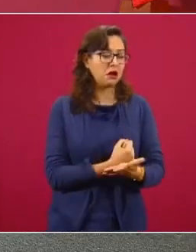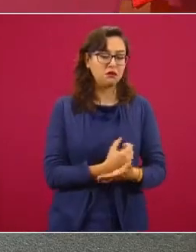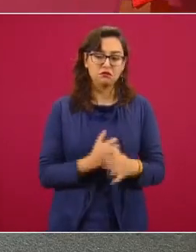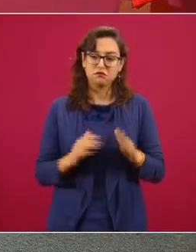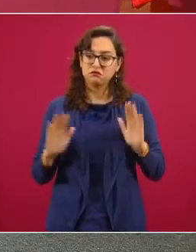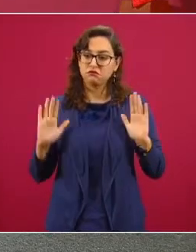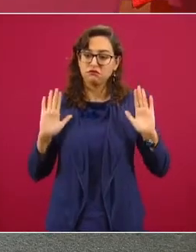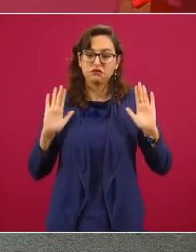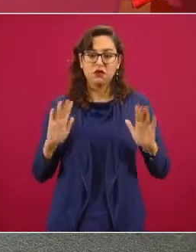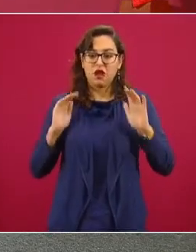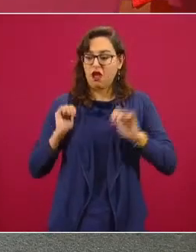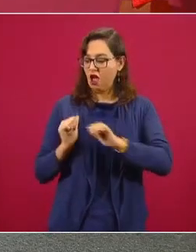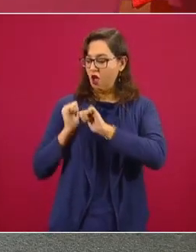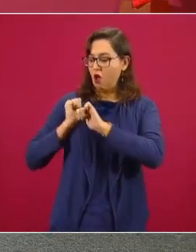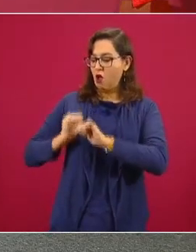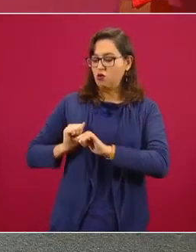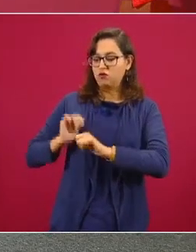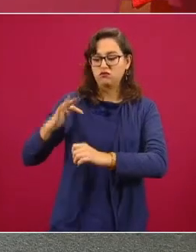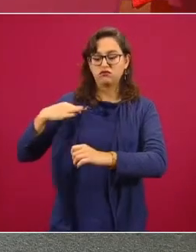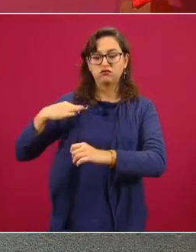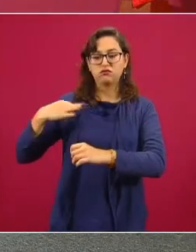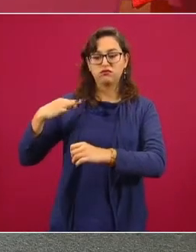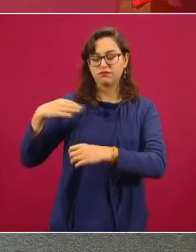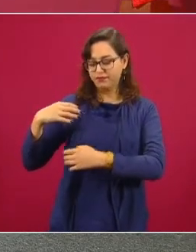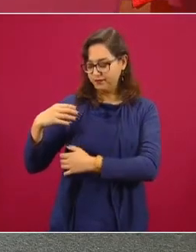a decidir